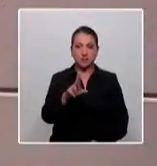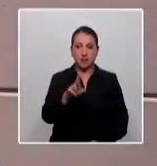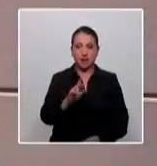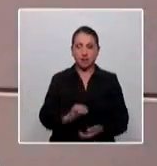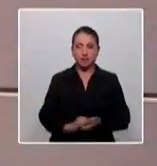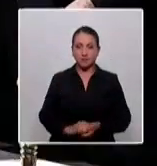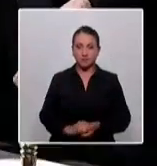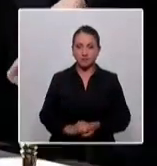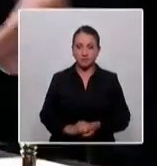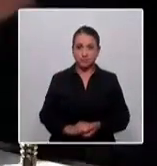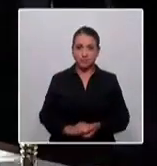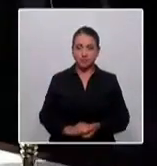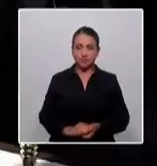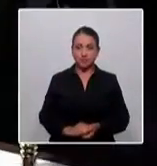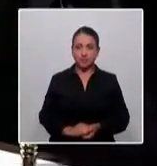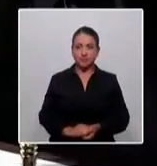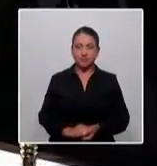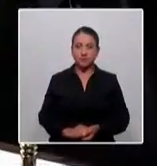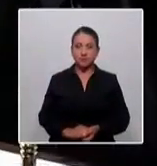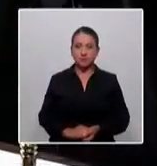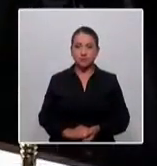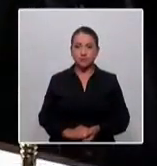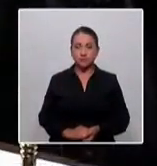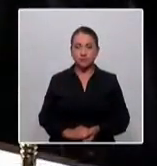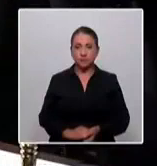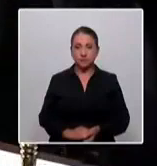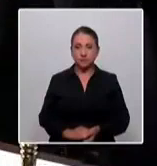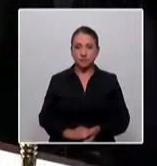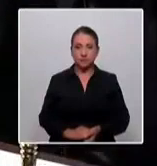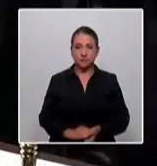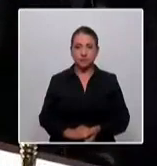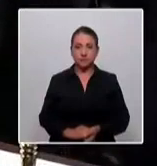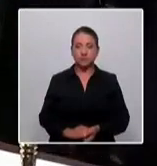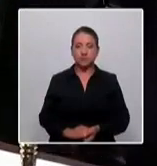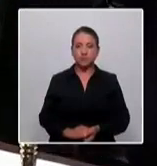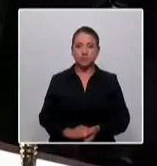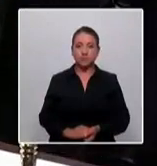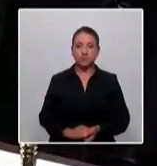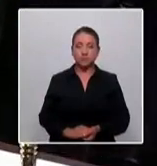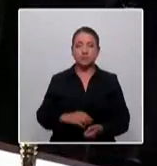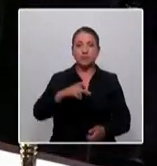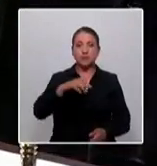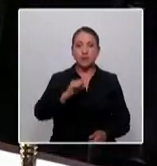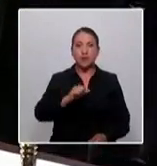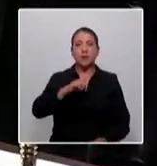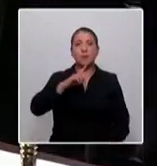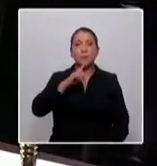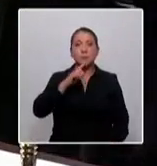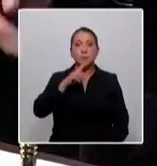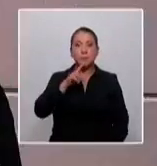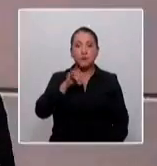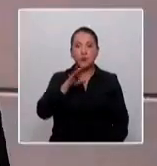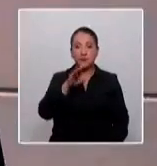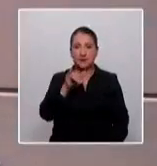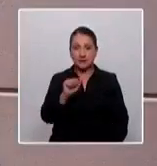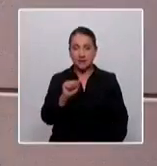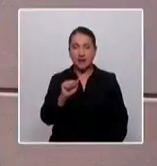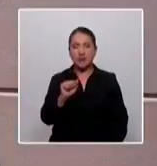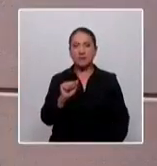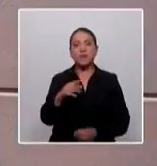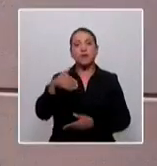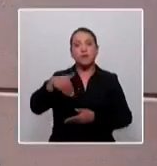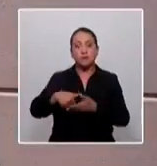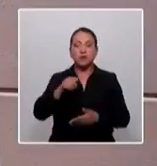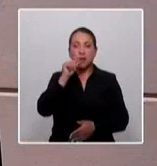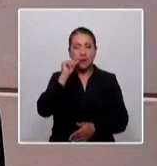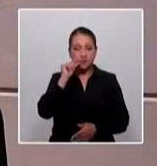municipales adjudicadas a la empresa de su pareja, uh-huh, y también pagar viajes al extranjero con fondos municipales y no haberlos podido